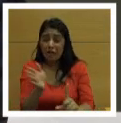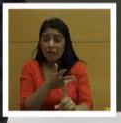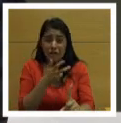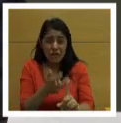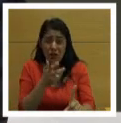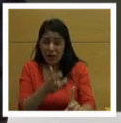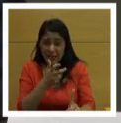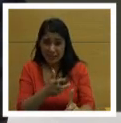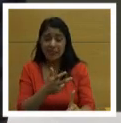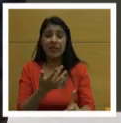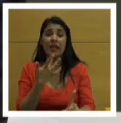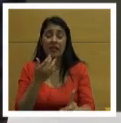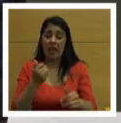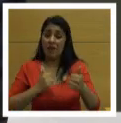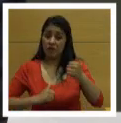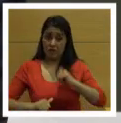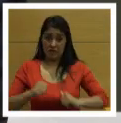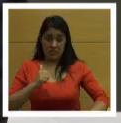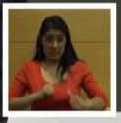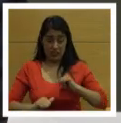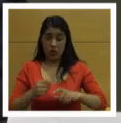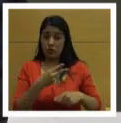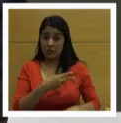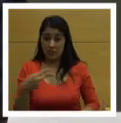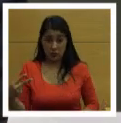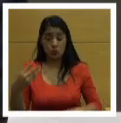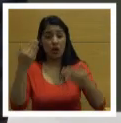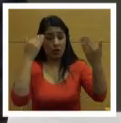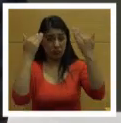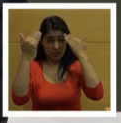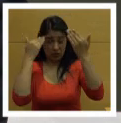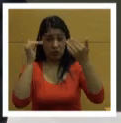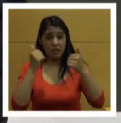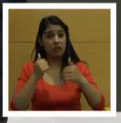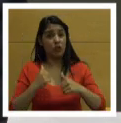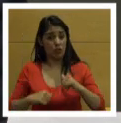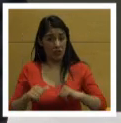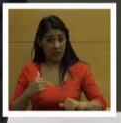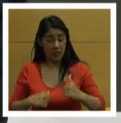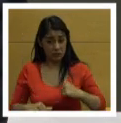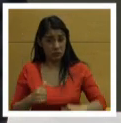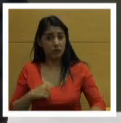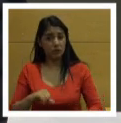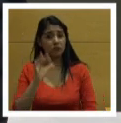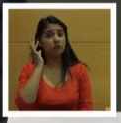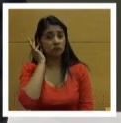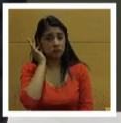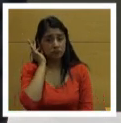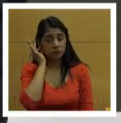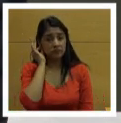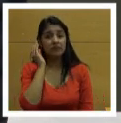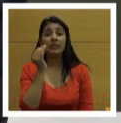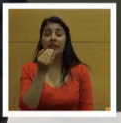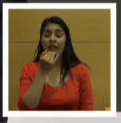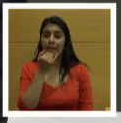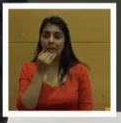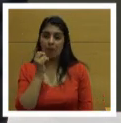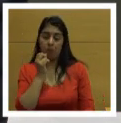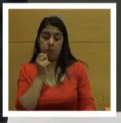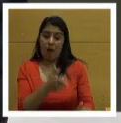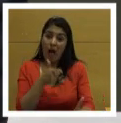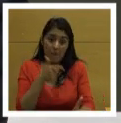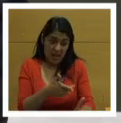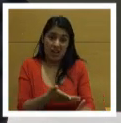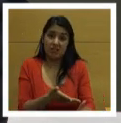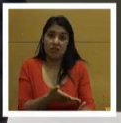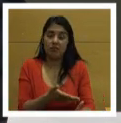resultar en sufrimiento físico, sexual o daño psicológico o sufrimiento de la mujer, incluidas las amenazas de tales